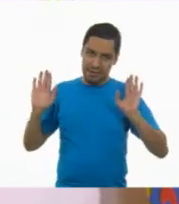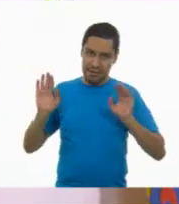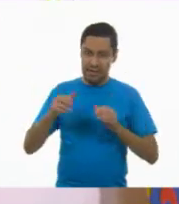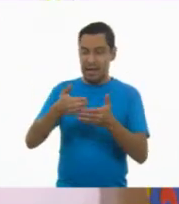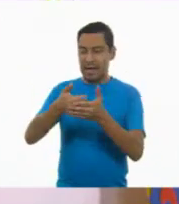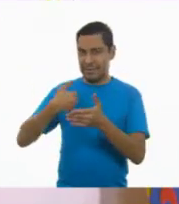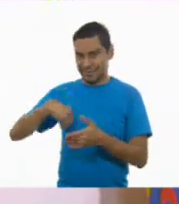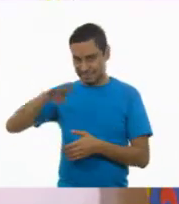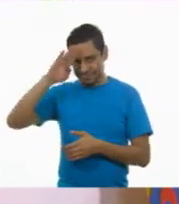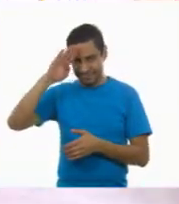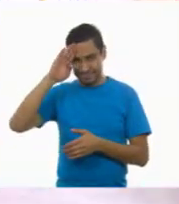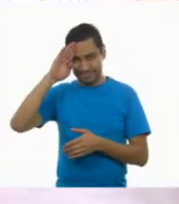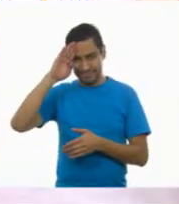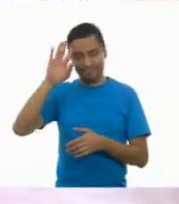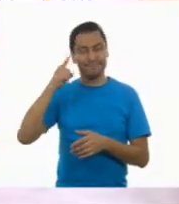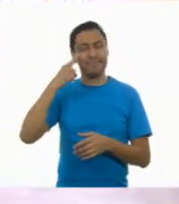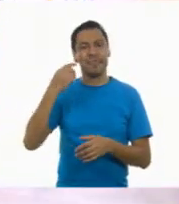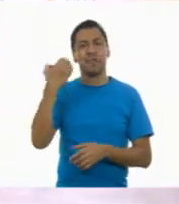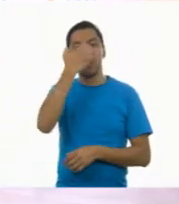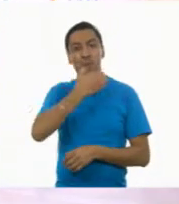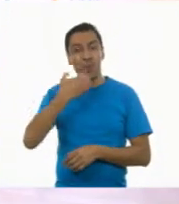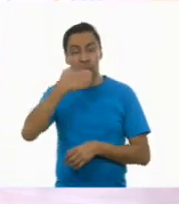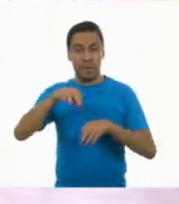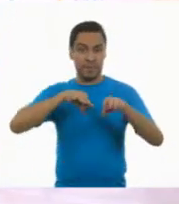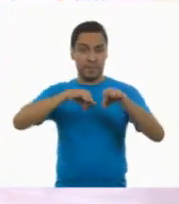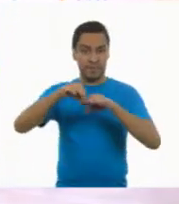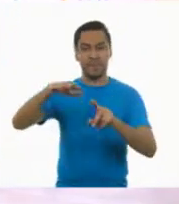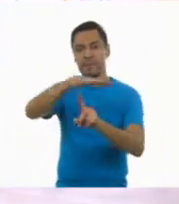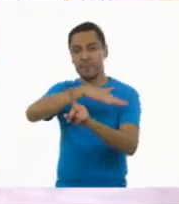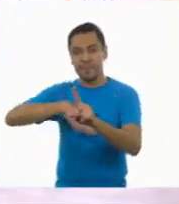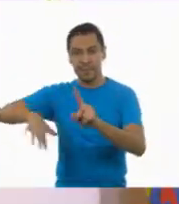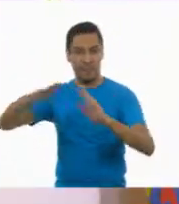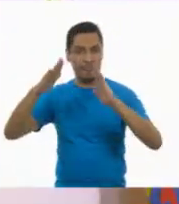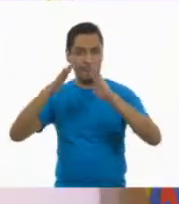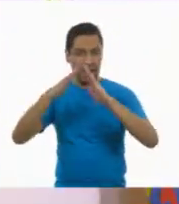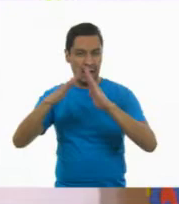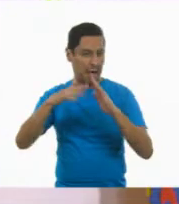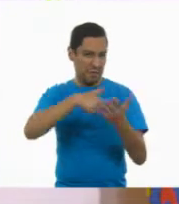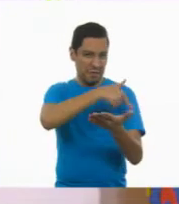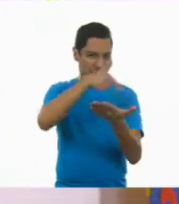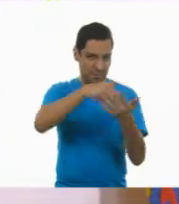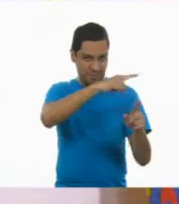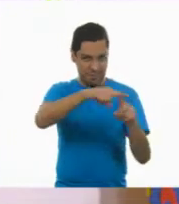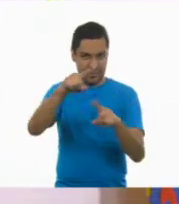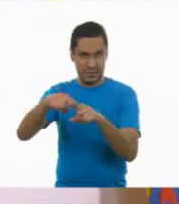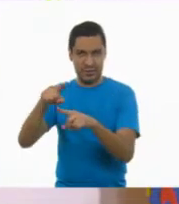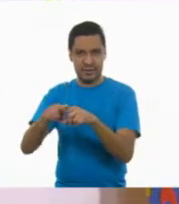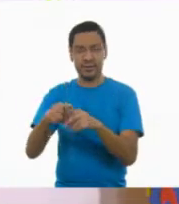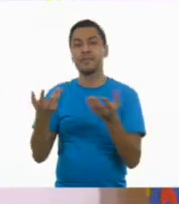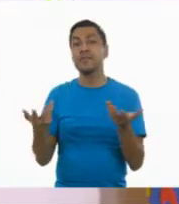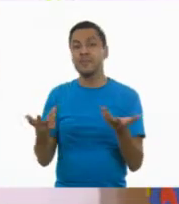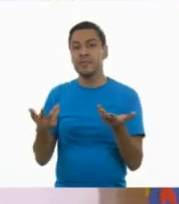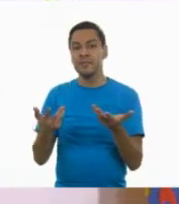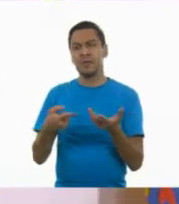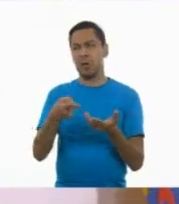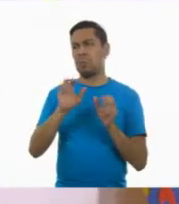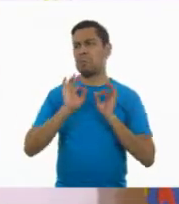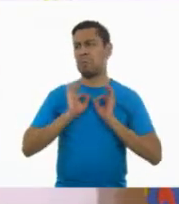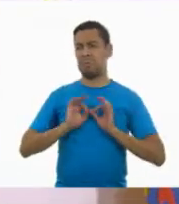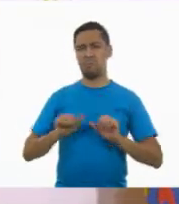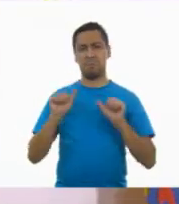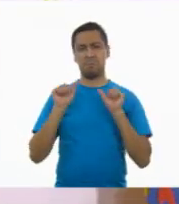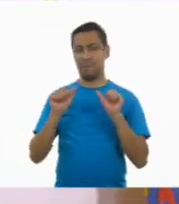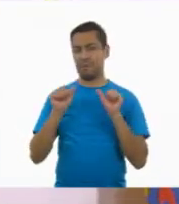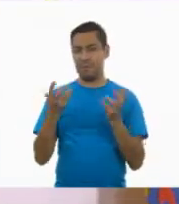hay ambientes de escuela, hogar, trabajo, recreación, entre otros, en donde se está muy a gusto y